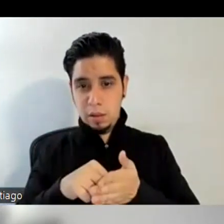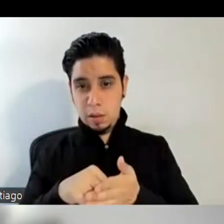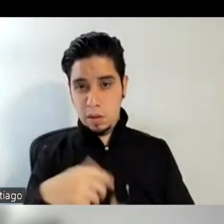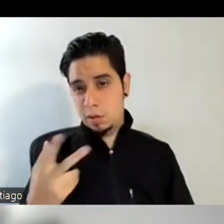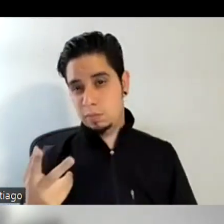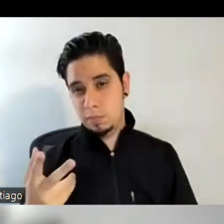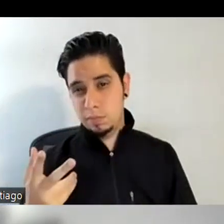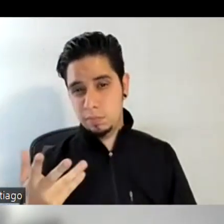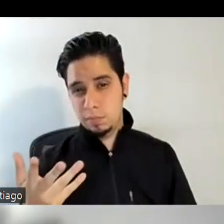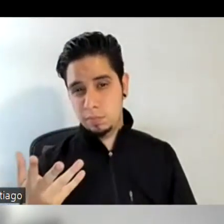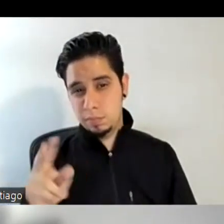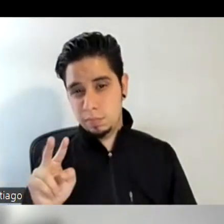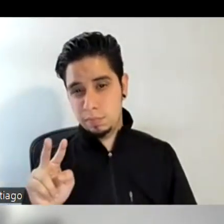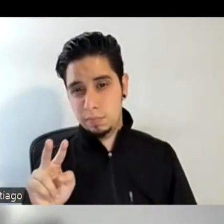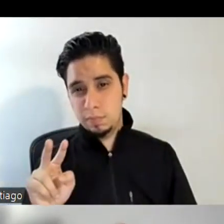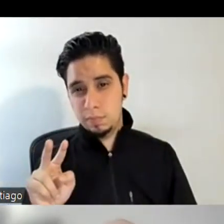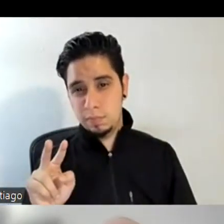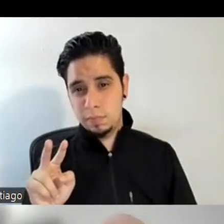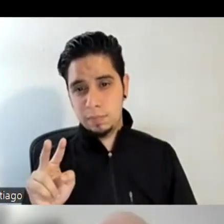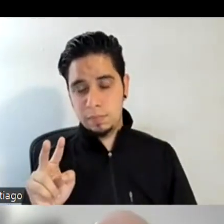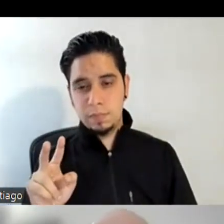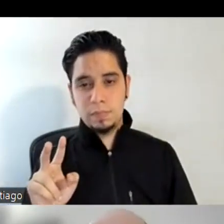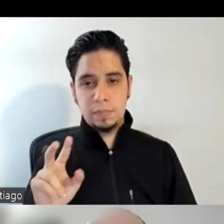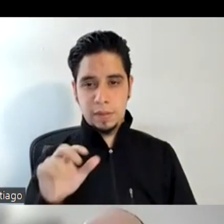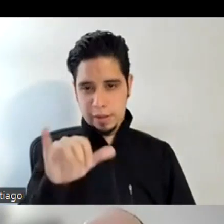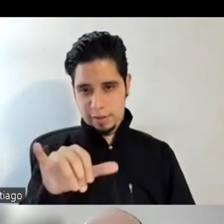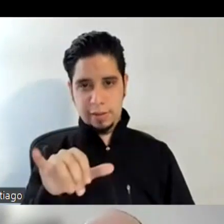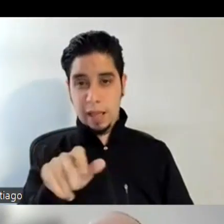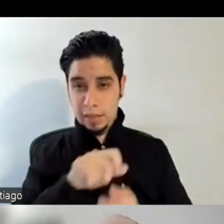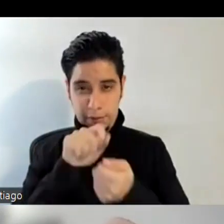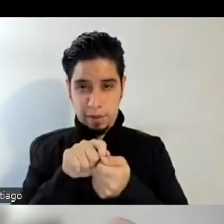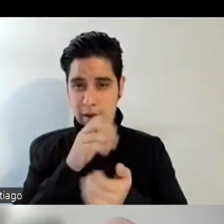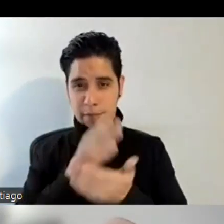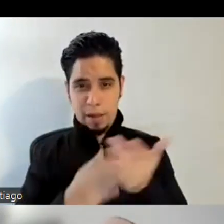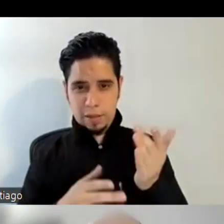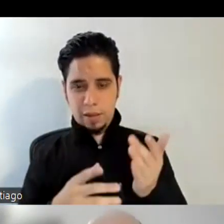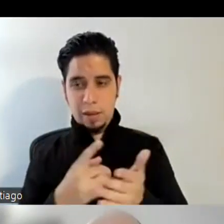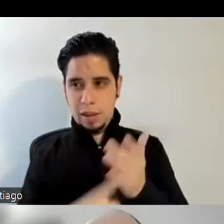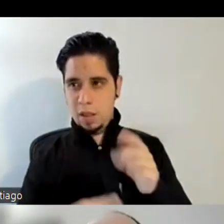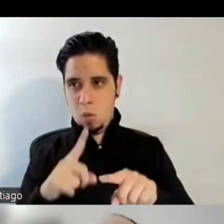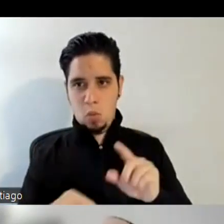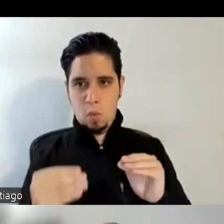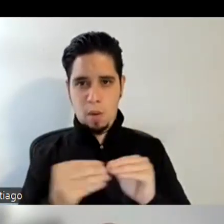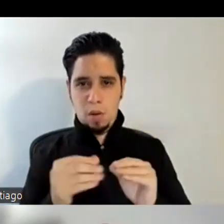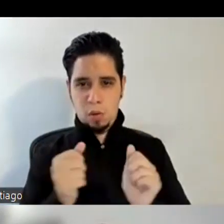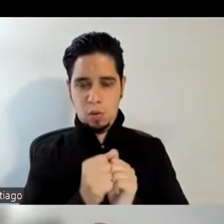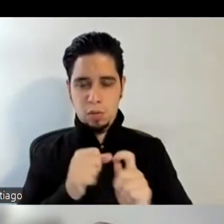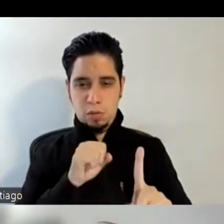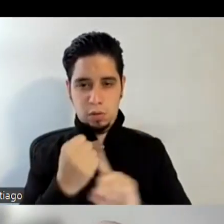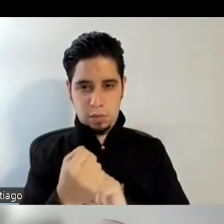Correcto. Yo estoy en esa fase en la que ya no puedo más con eso, pero la fase,